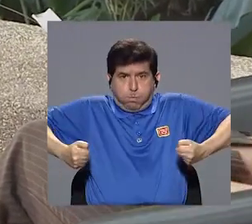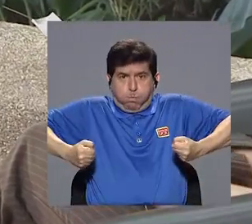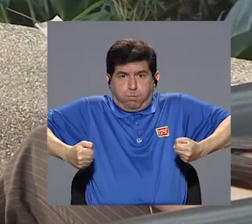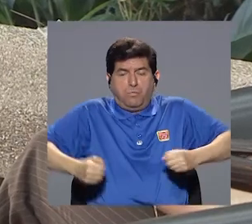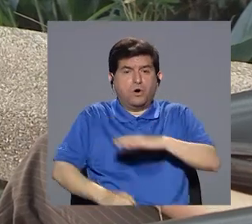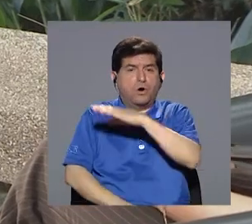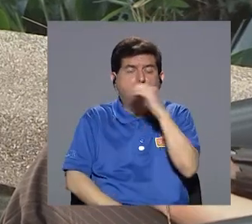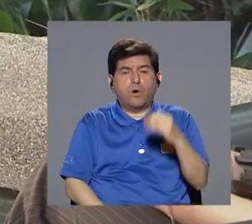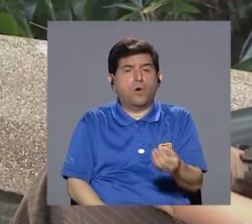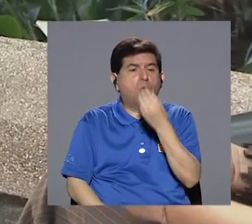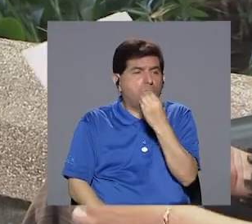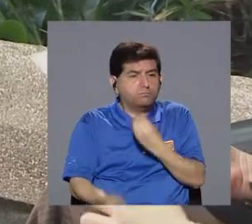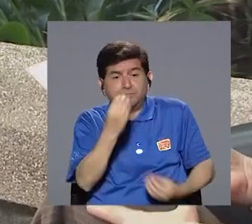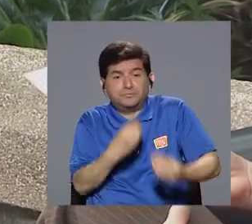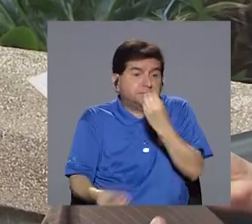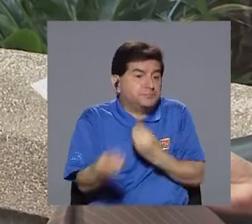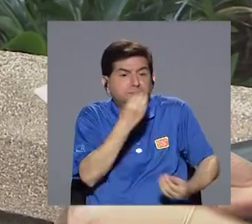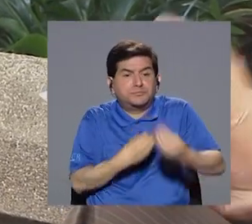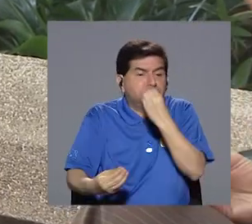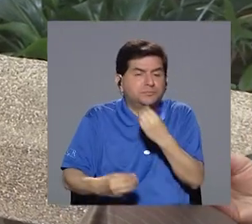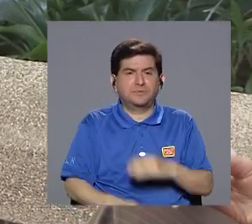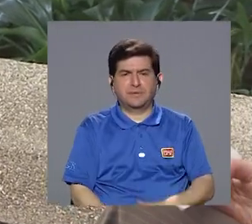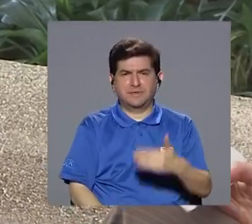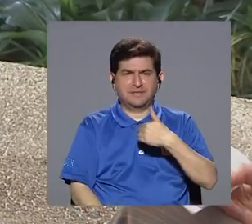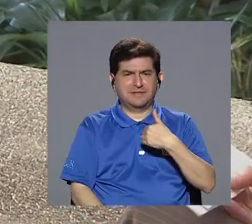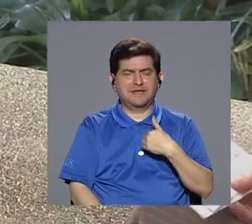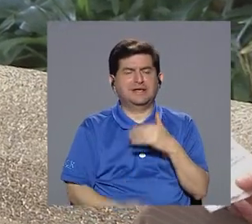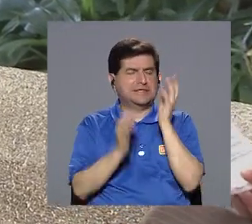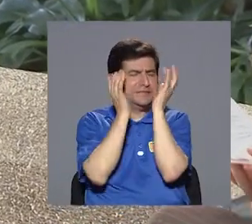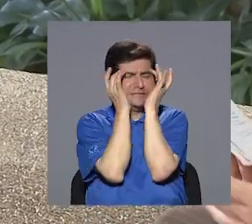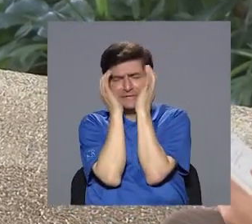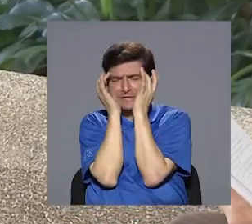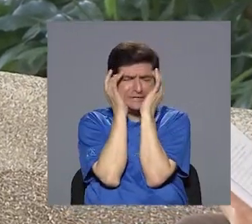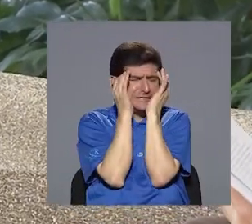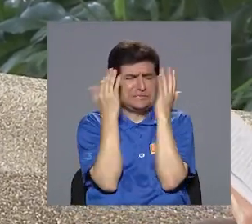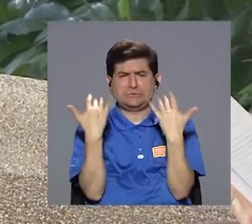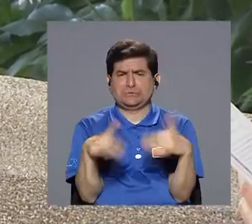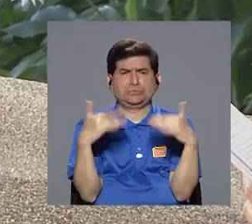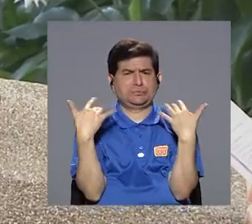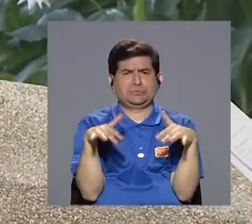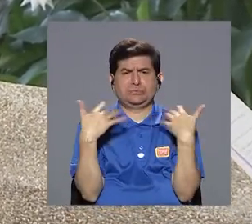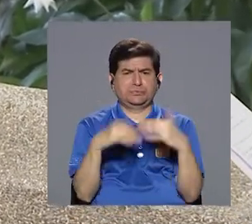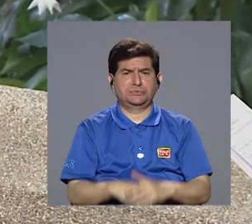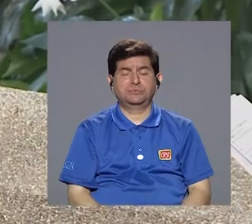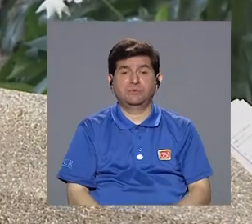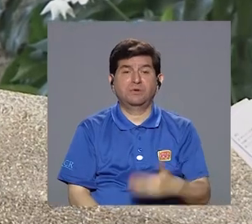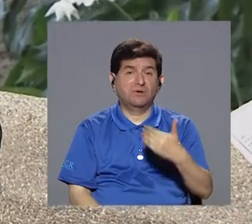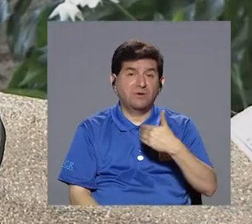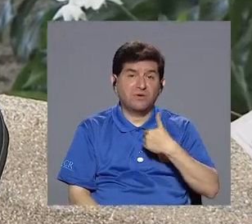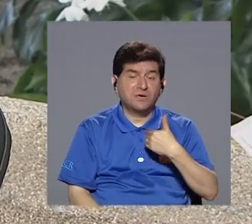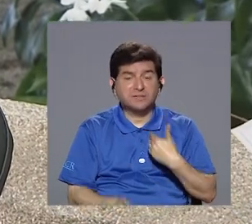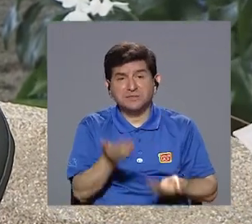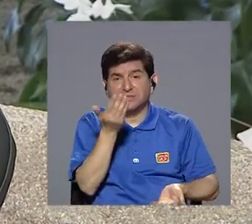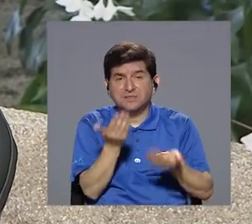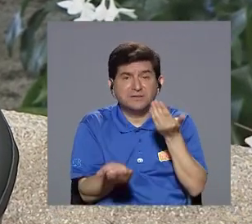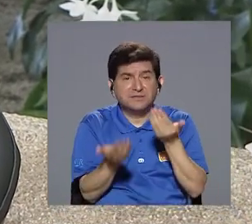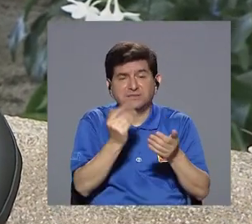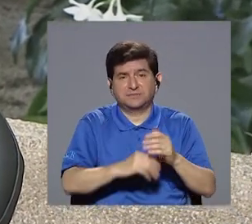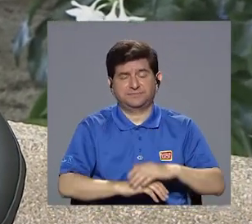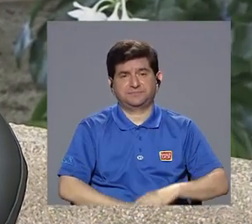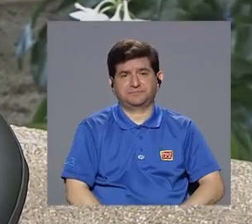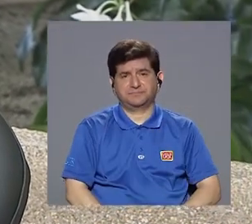o el comedor compulsivo, tiene altos niveles de ansiedad. Entonces, lo que hay son precisamente